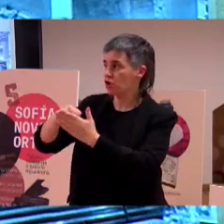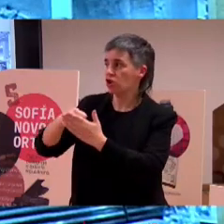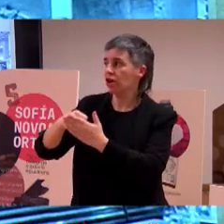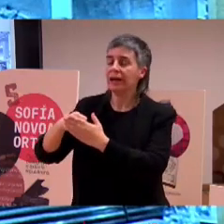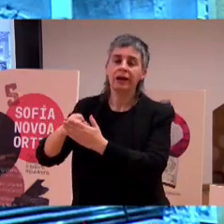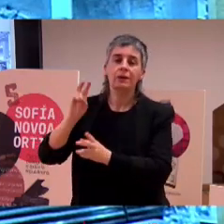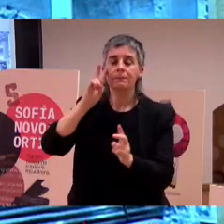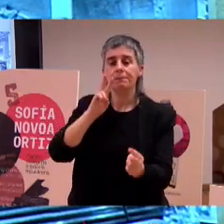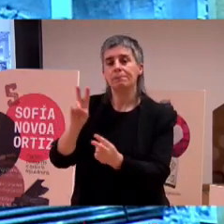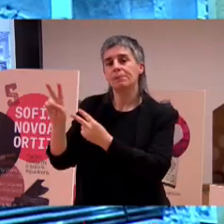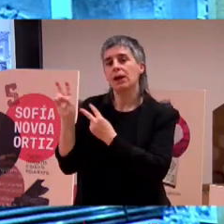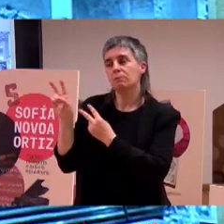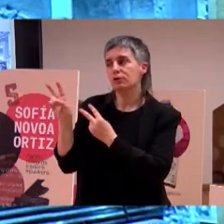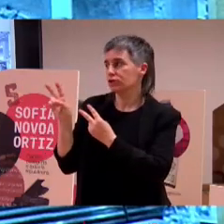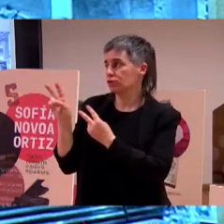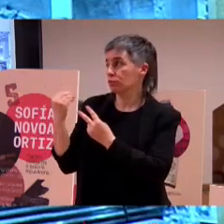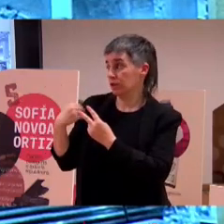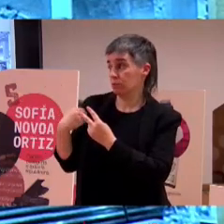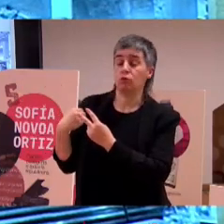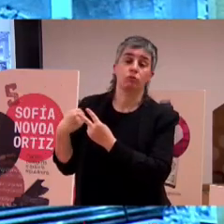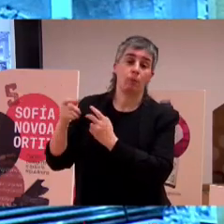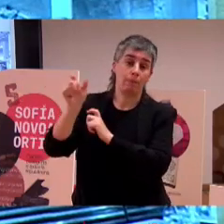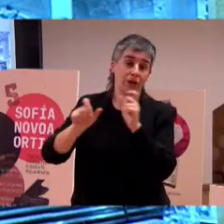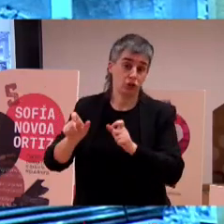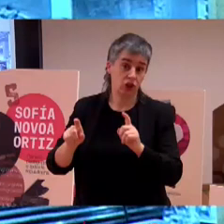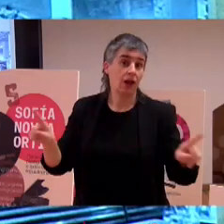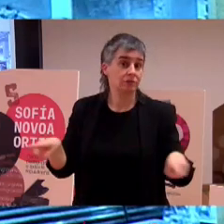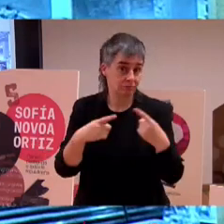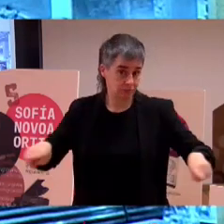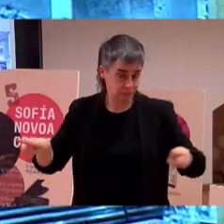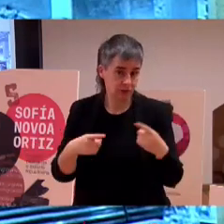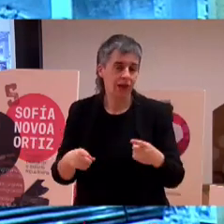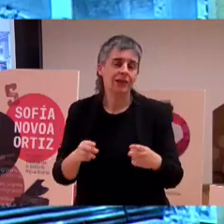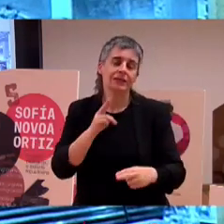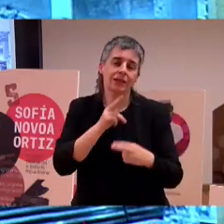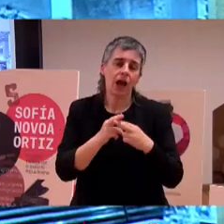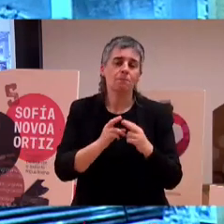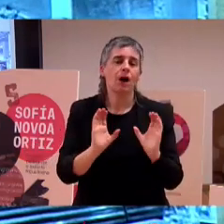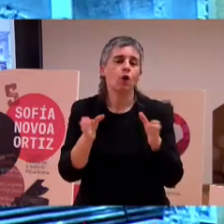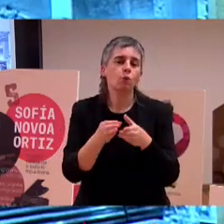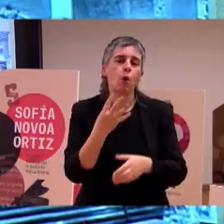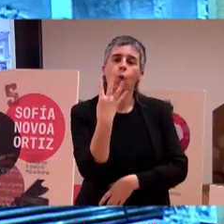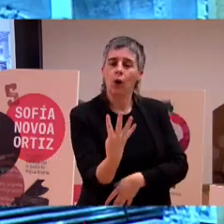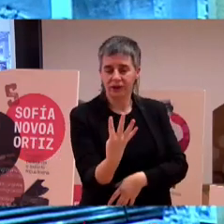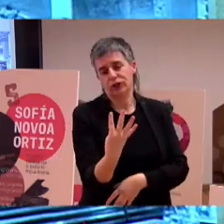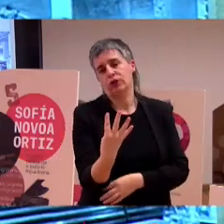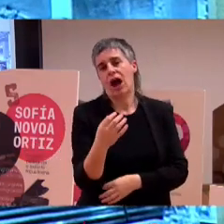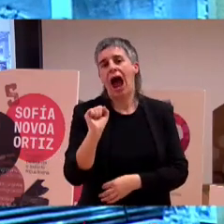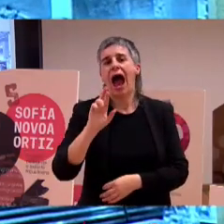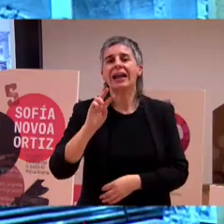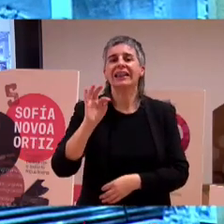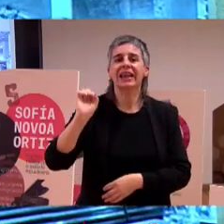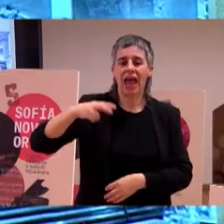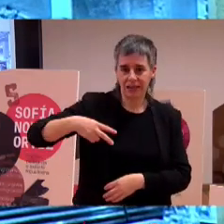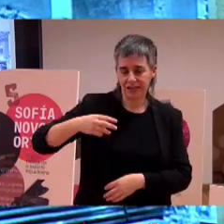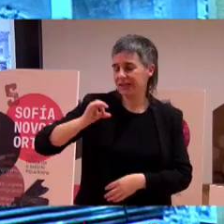fondo os que está actuando, que é o Cuarteto Artés. O Cuarteto Artés constaba de María, o piano, Emilia e